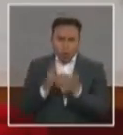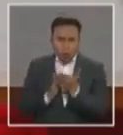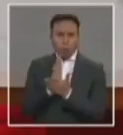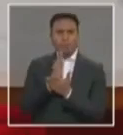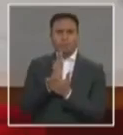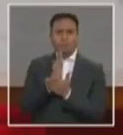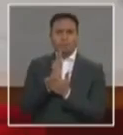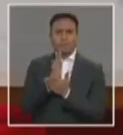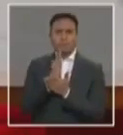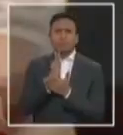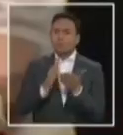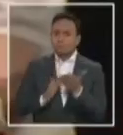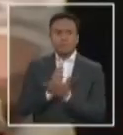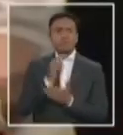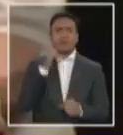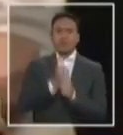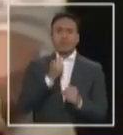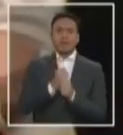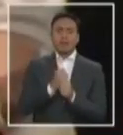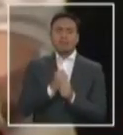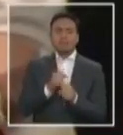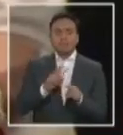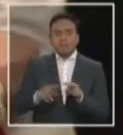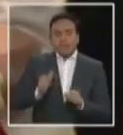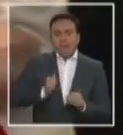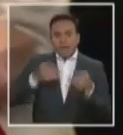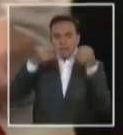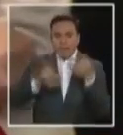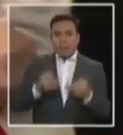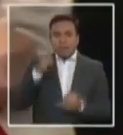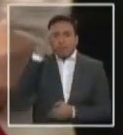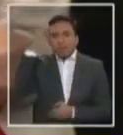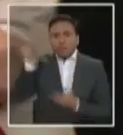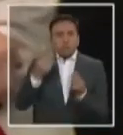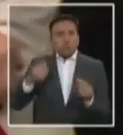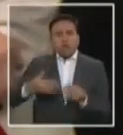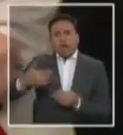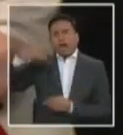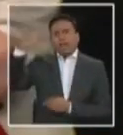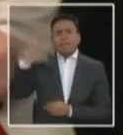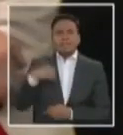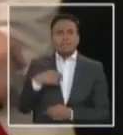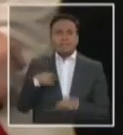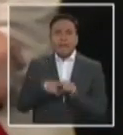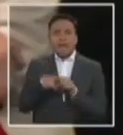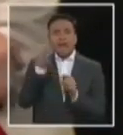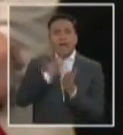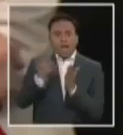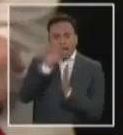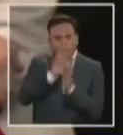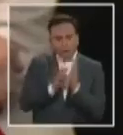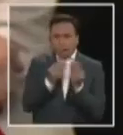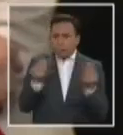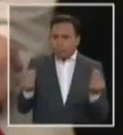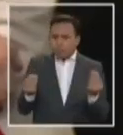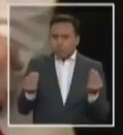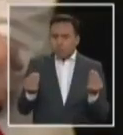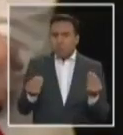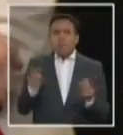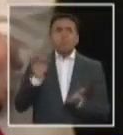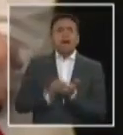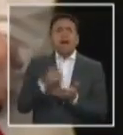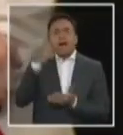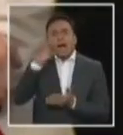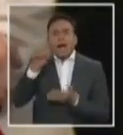abordar con franqueza y honestidad los problemas que hoy día le están ajando a la ciudadanía eh Y y compartimos lo que hoy día